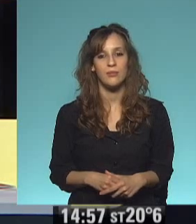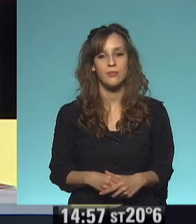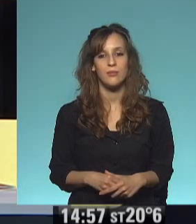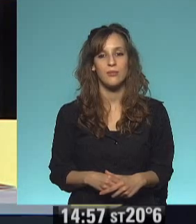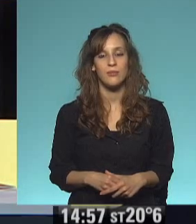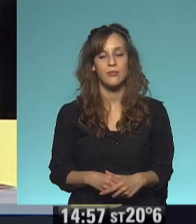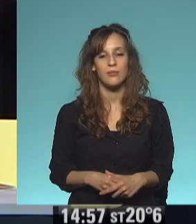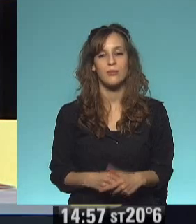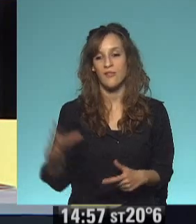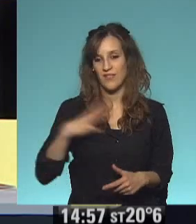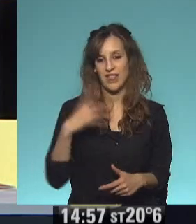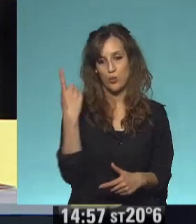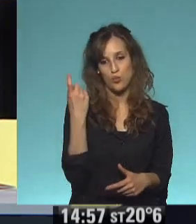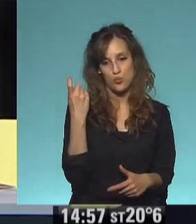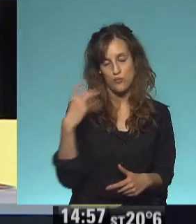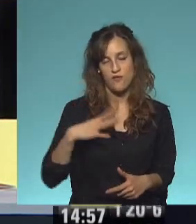sé cuál me faltó.